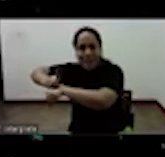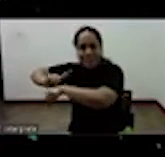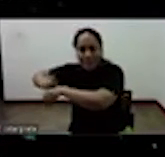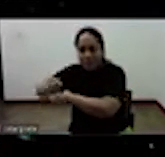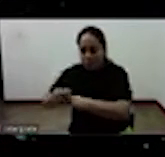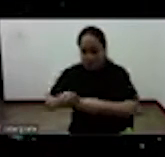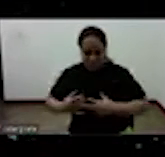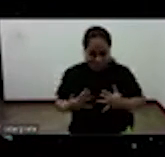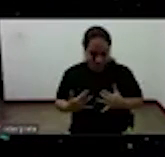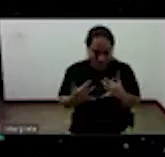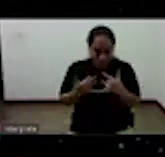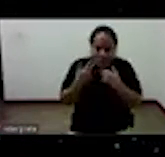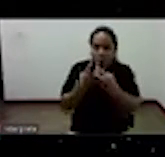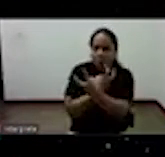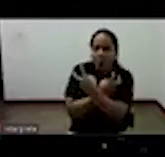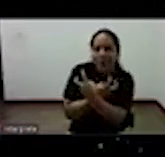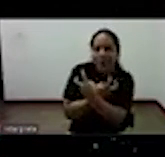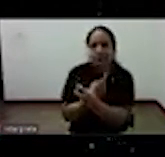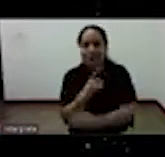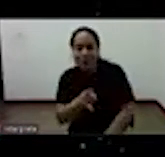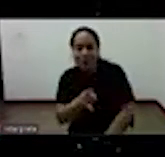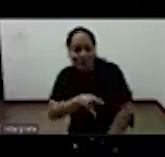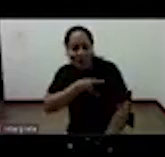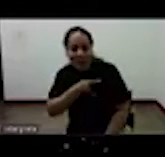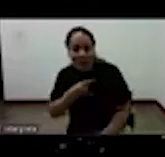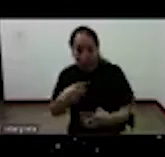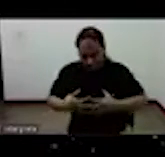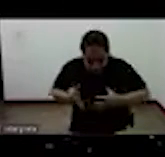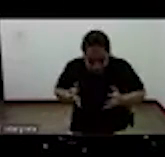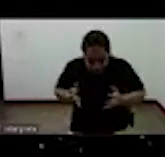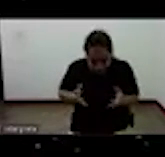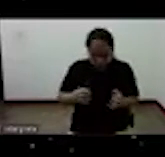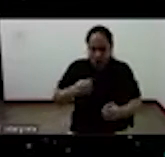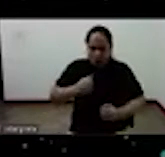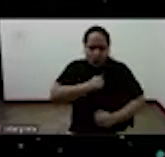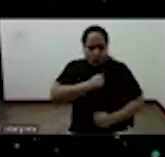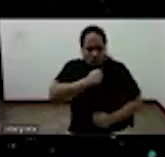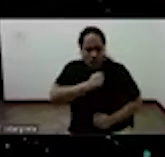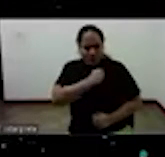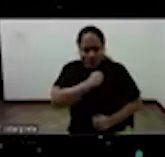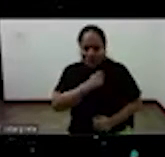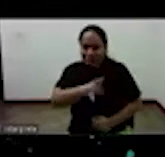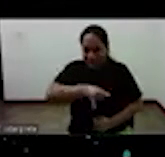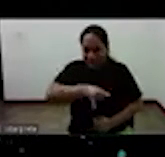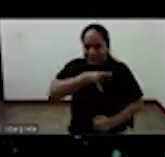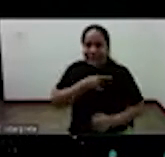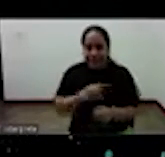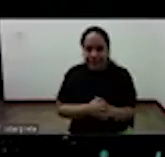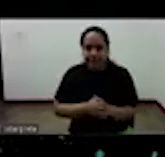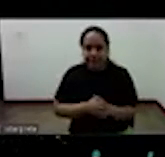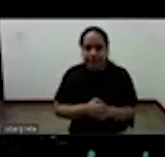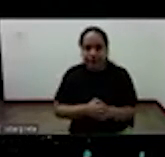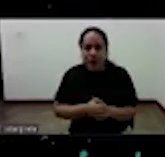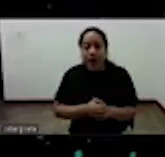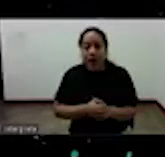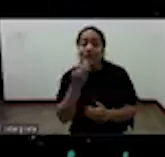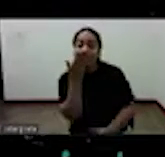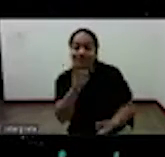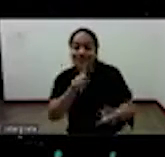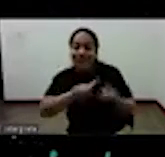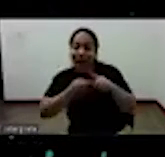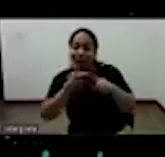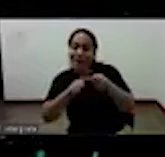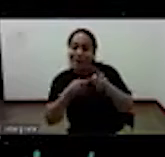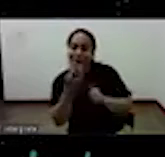los huesos, las vísceras, todo sonaba. Y nuestro amigo, el